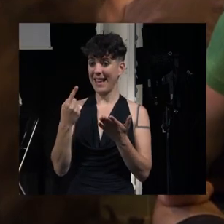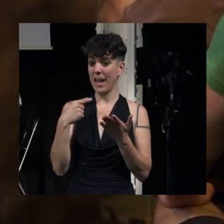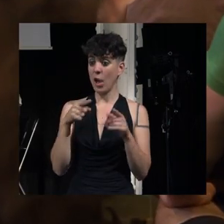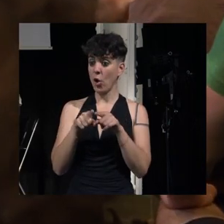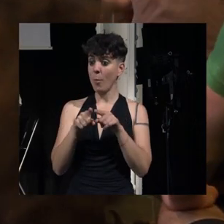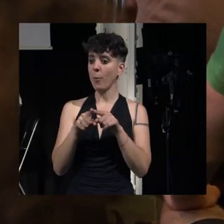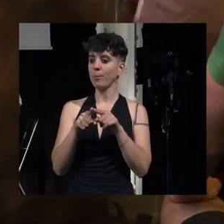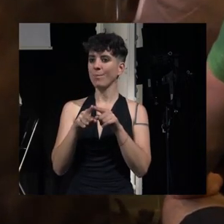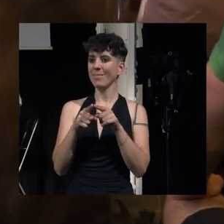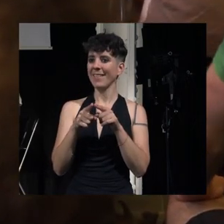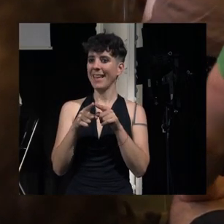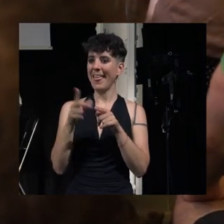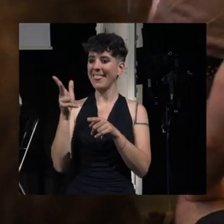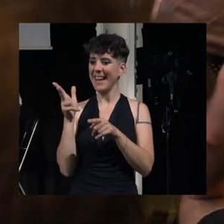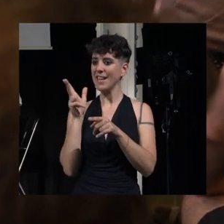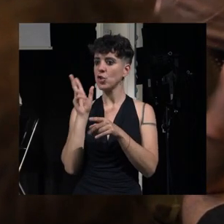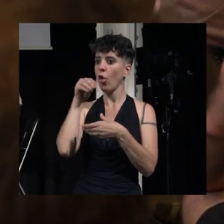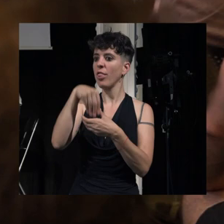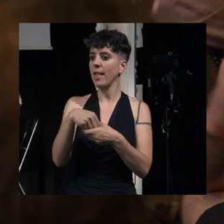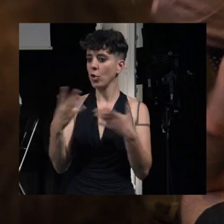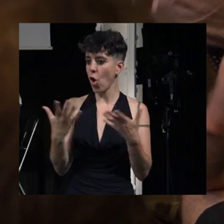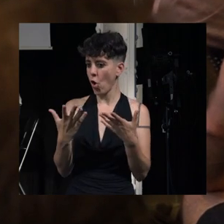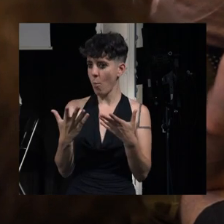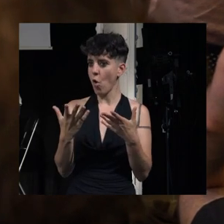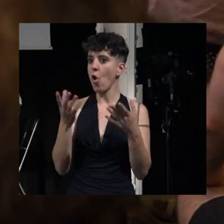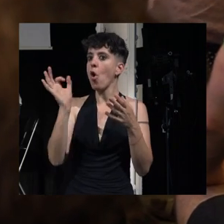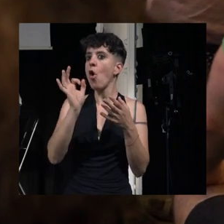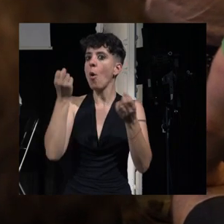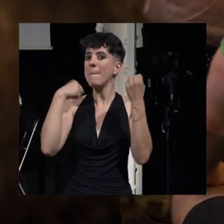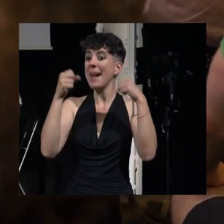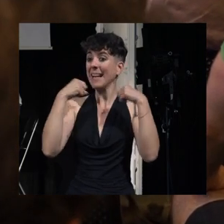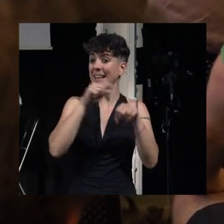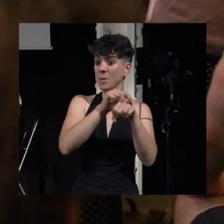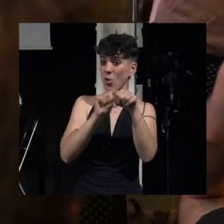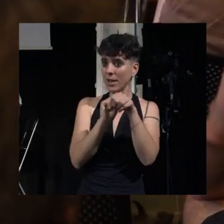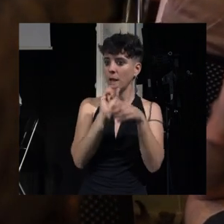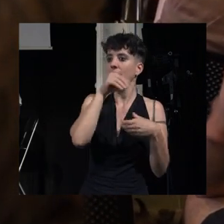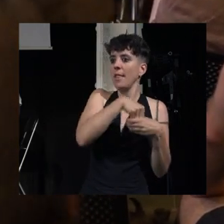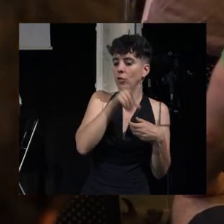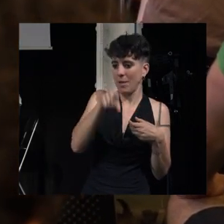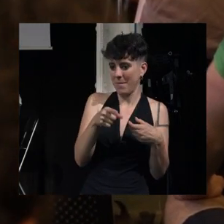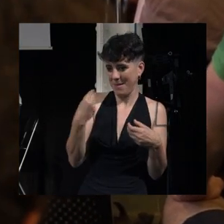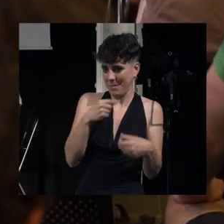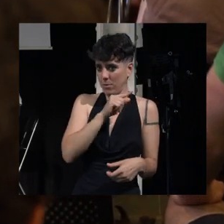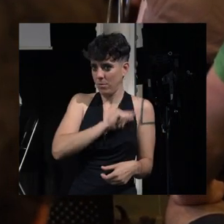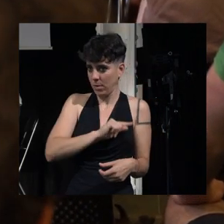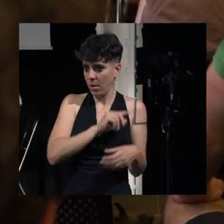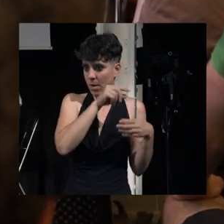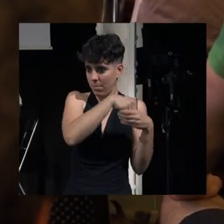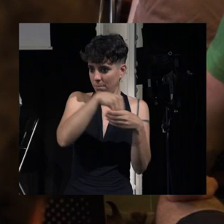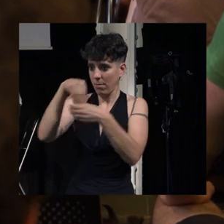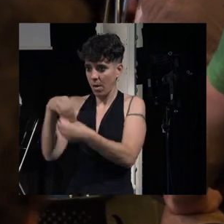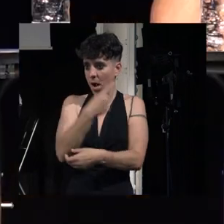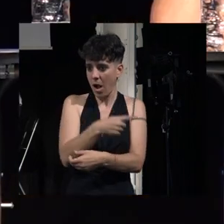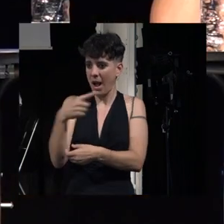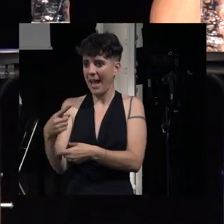se inscribe en el derecho y se inscribe en las prácticas políticas que rigen y que ordenan ese derecho de lo correcto y